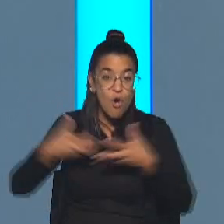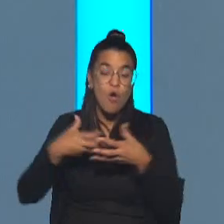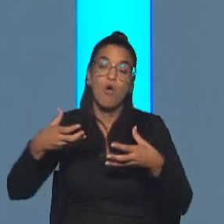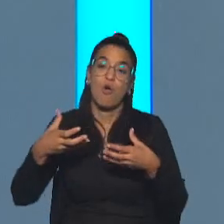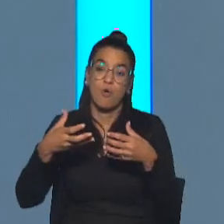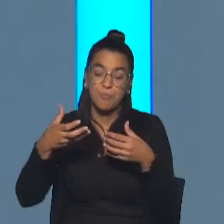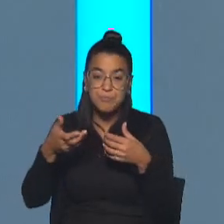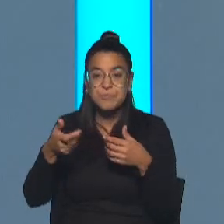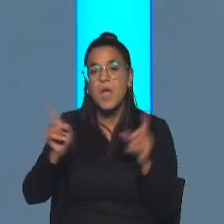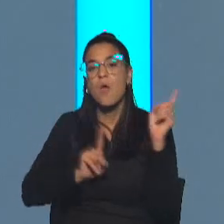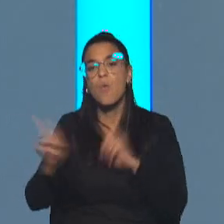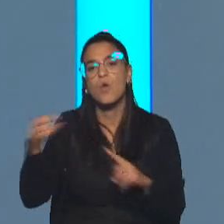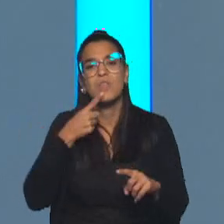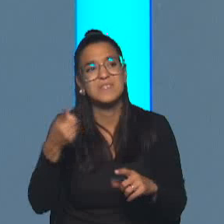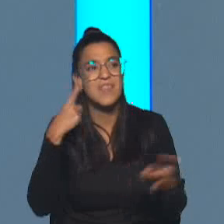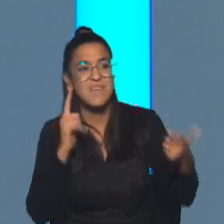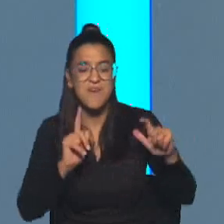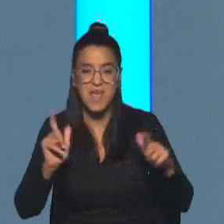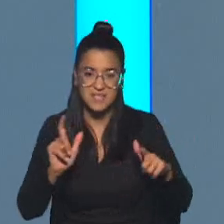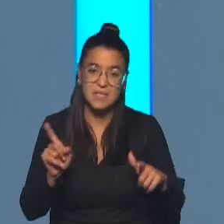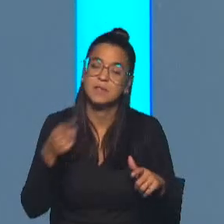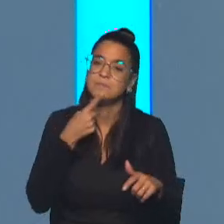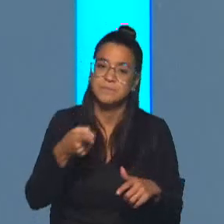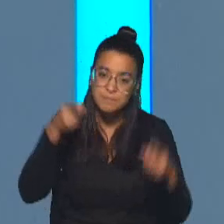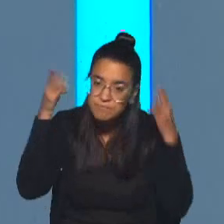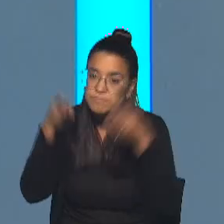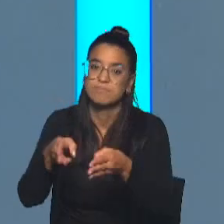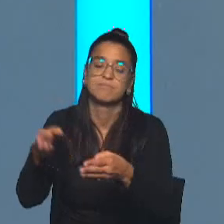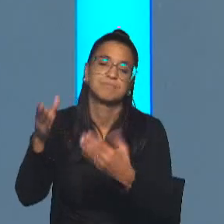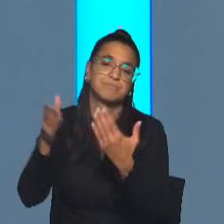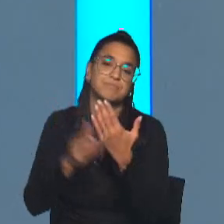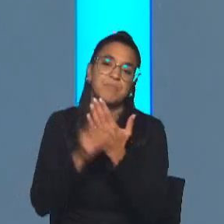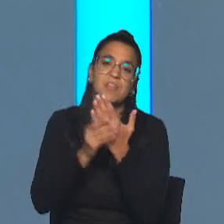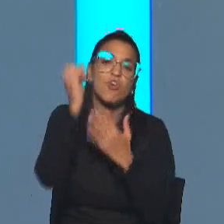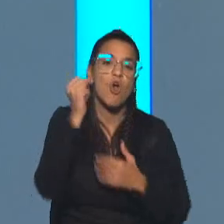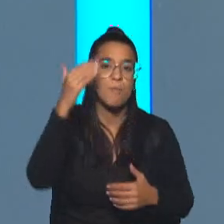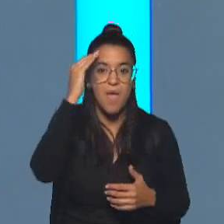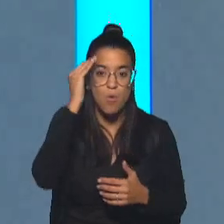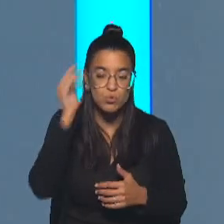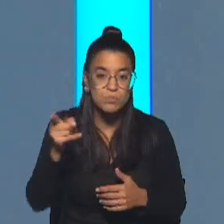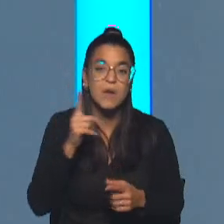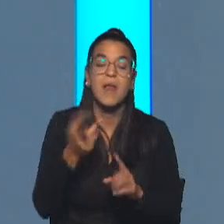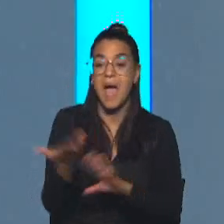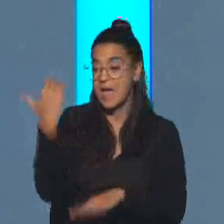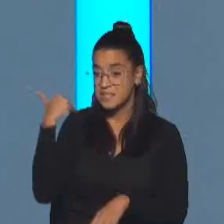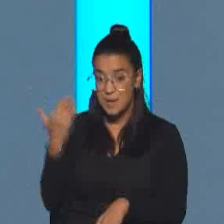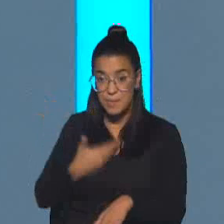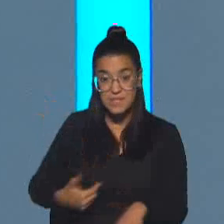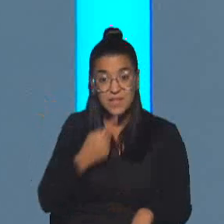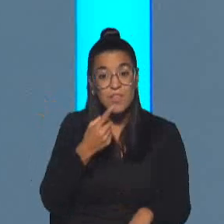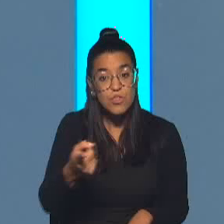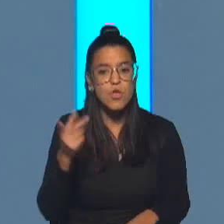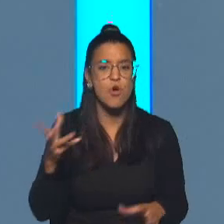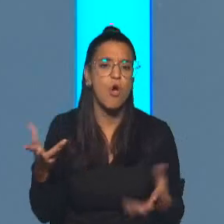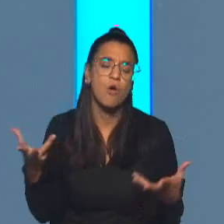aquellos que plantean algunas diferencias, apuntan a Martín Guzmán, al ministro de Economía, y sin embargo ayer el presidente ratificó no solamente